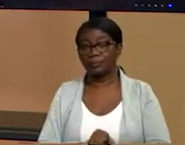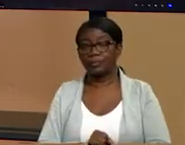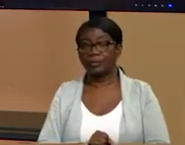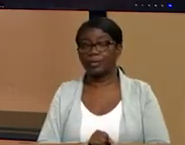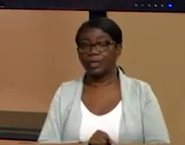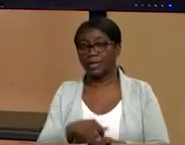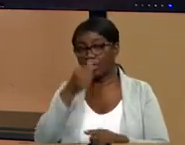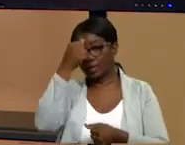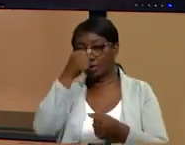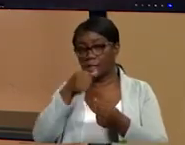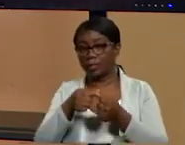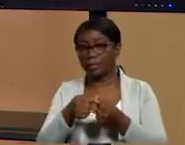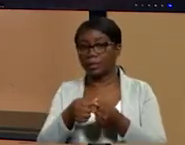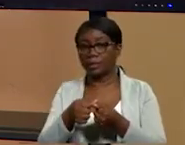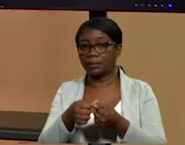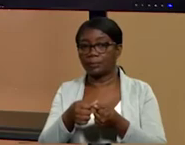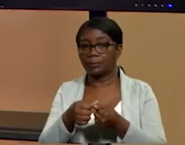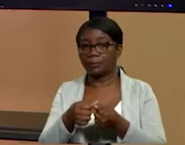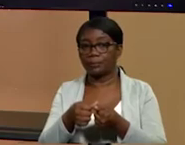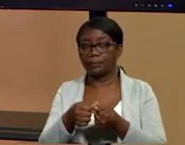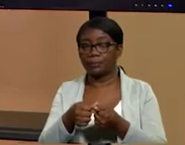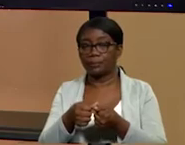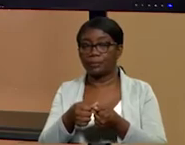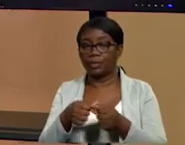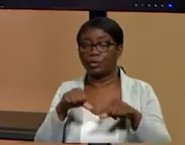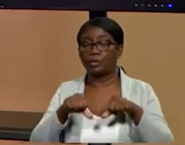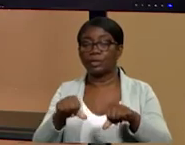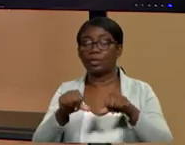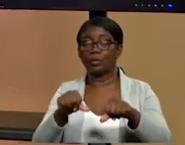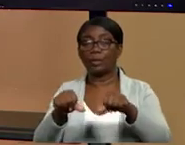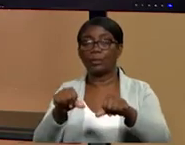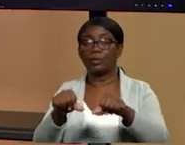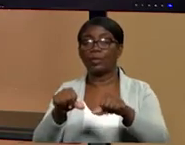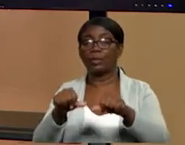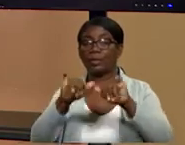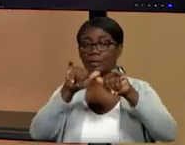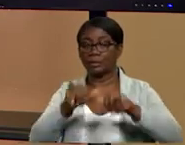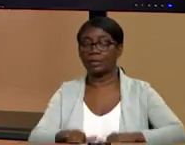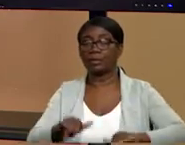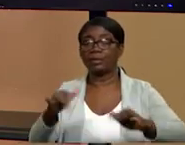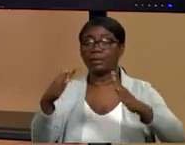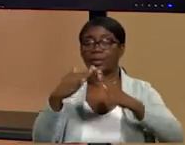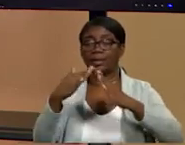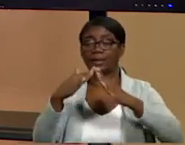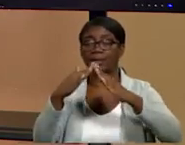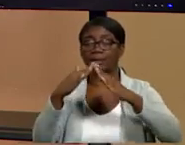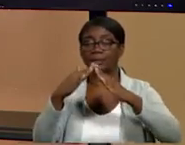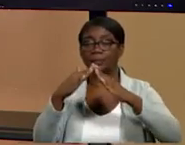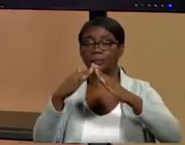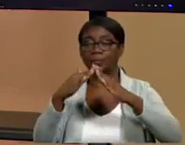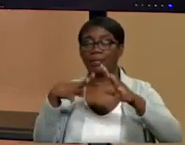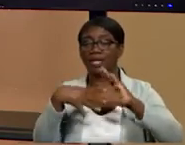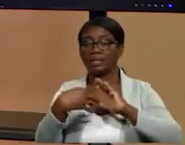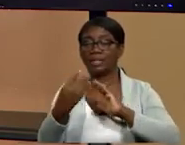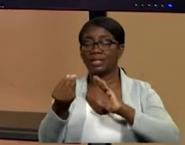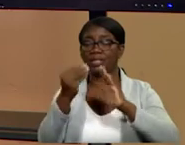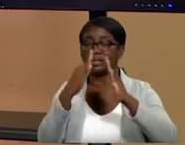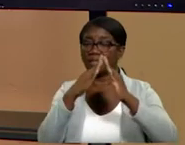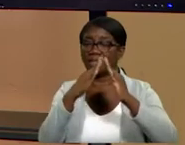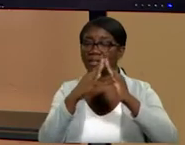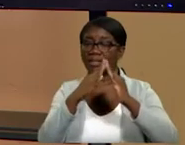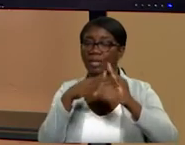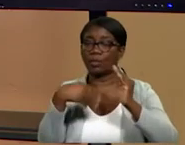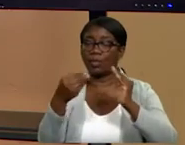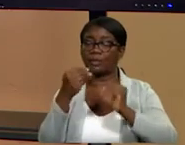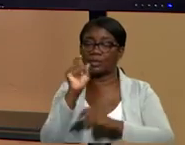Y recuerden que todavía seguimos en cuarentena, ¿verdad? Salir de casa cuando